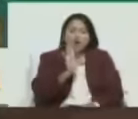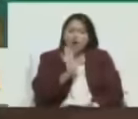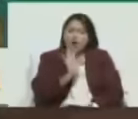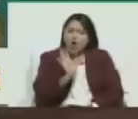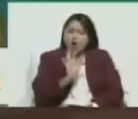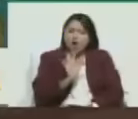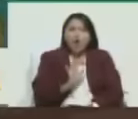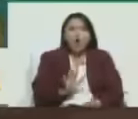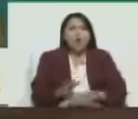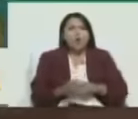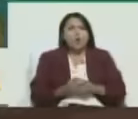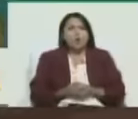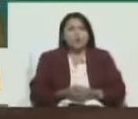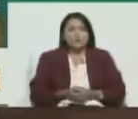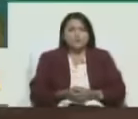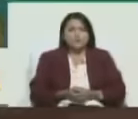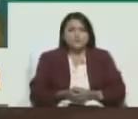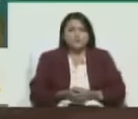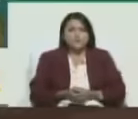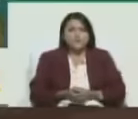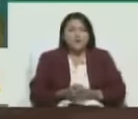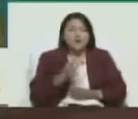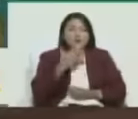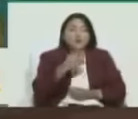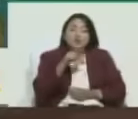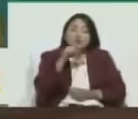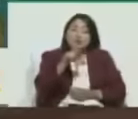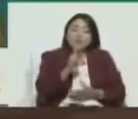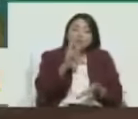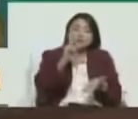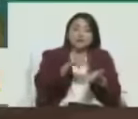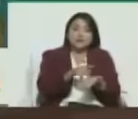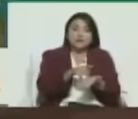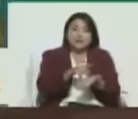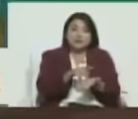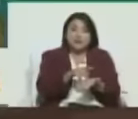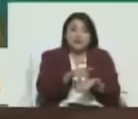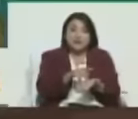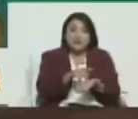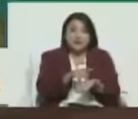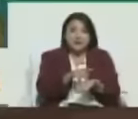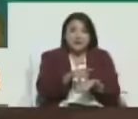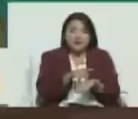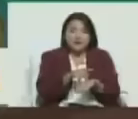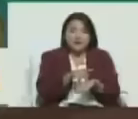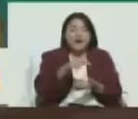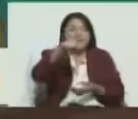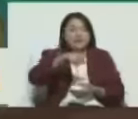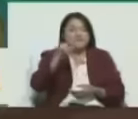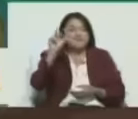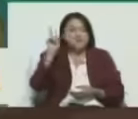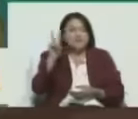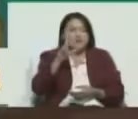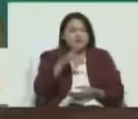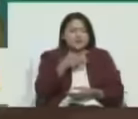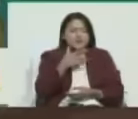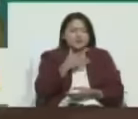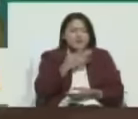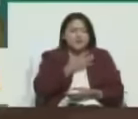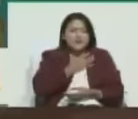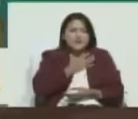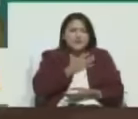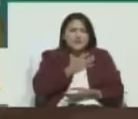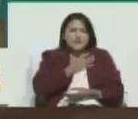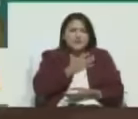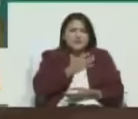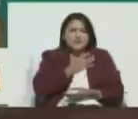institucional o de algún colectivo. Si tú eres parte de esta patria, eres parte de esta Venezuela, si la sientes, independientemente de donde